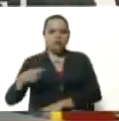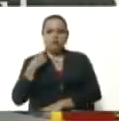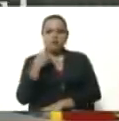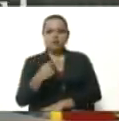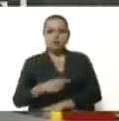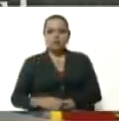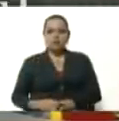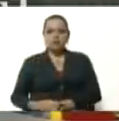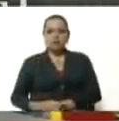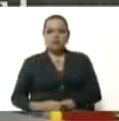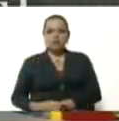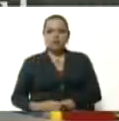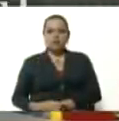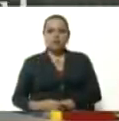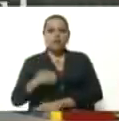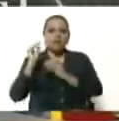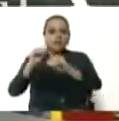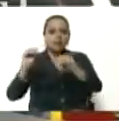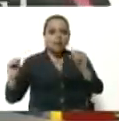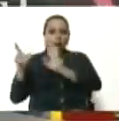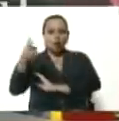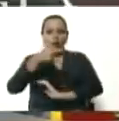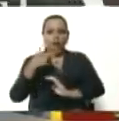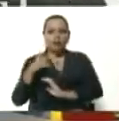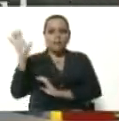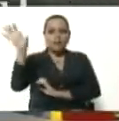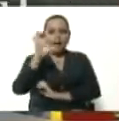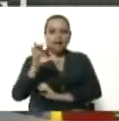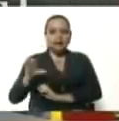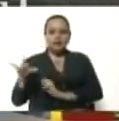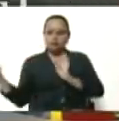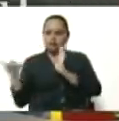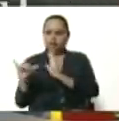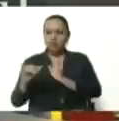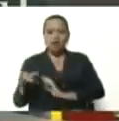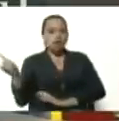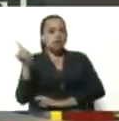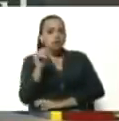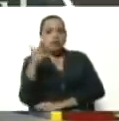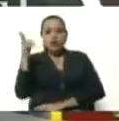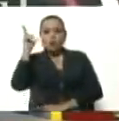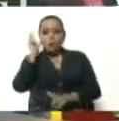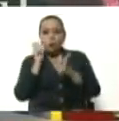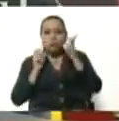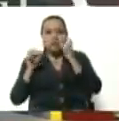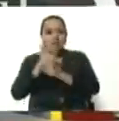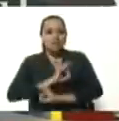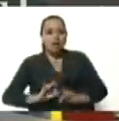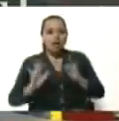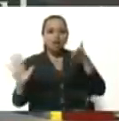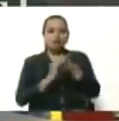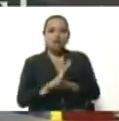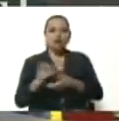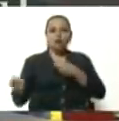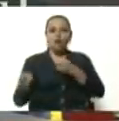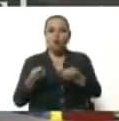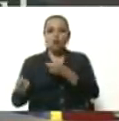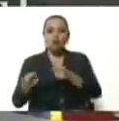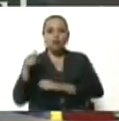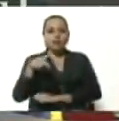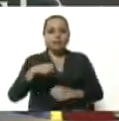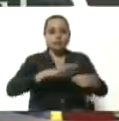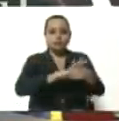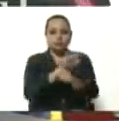el llamado a estos gobiernos de países vecinos, bueno, que no escuchan razón alguna para el control de esta